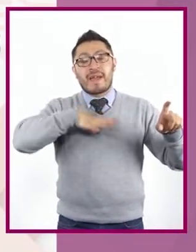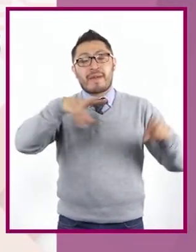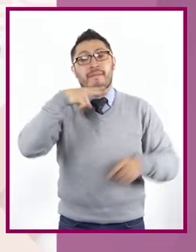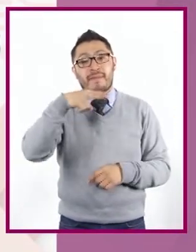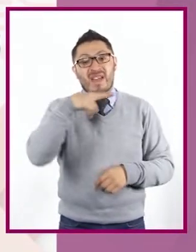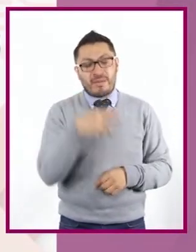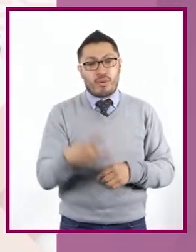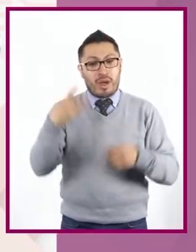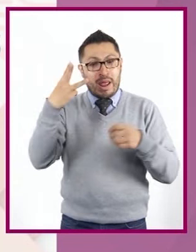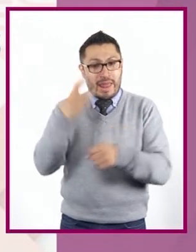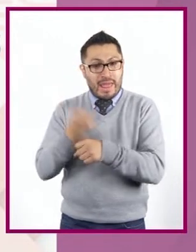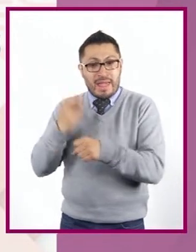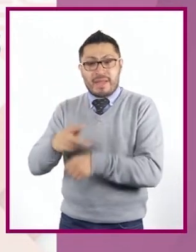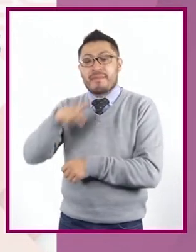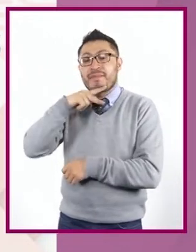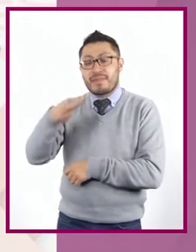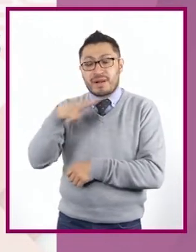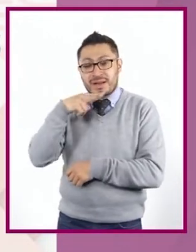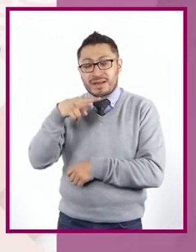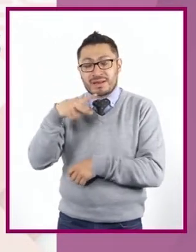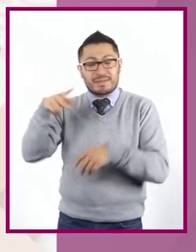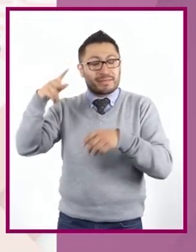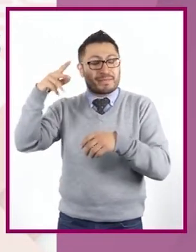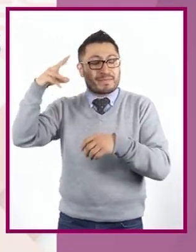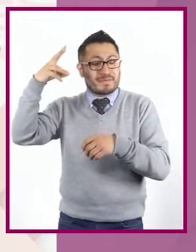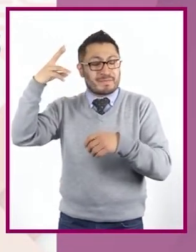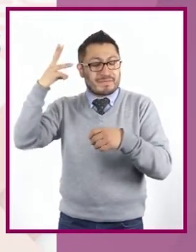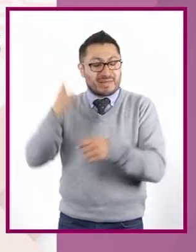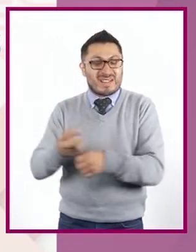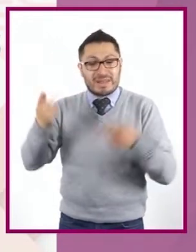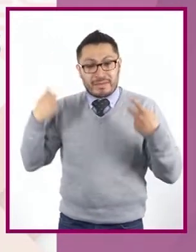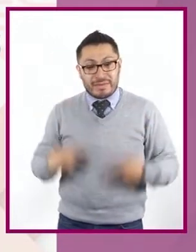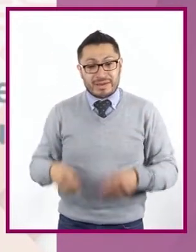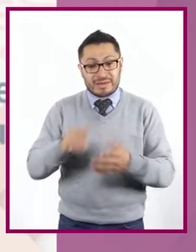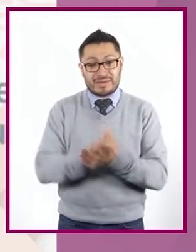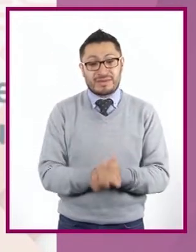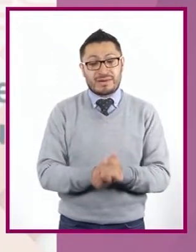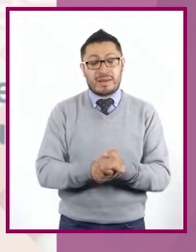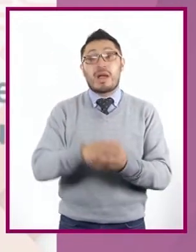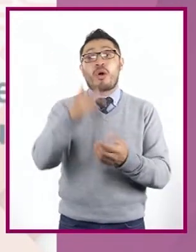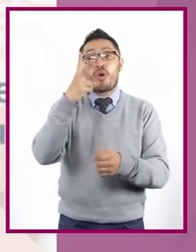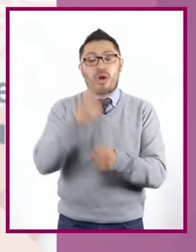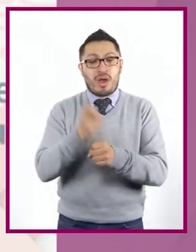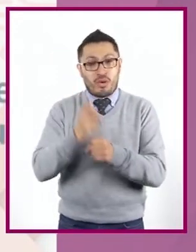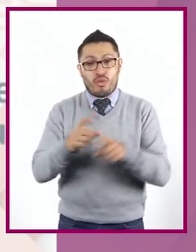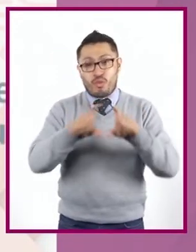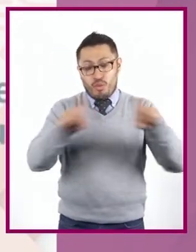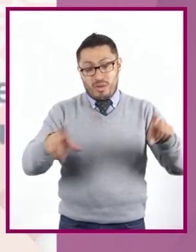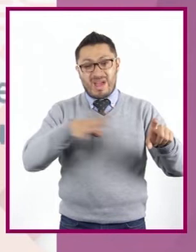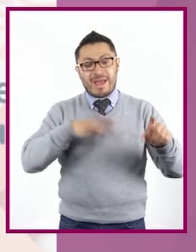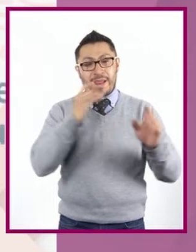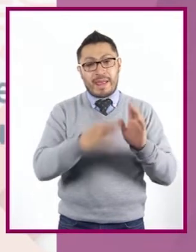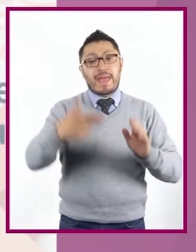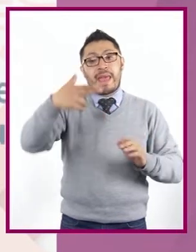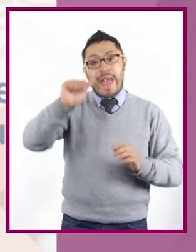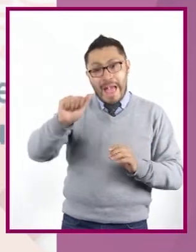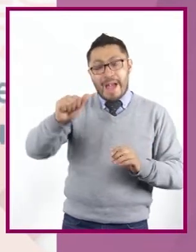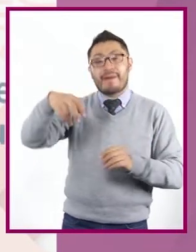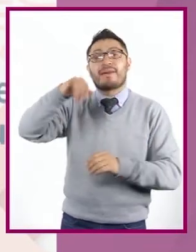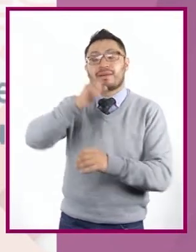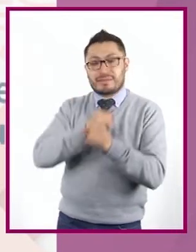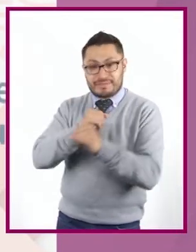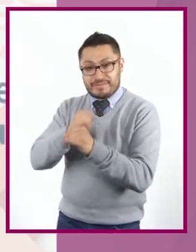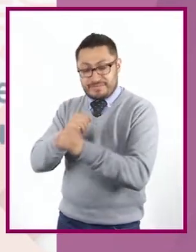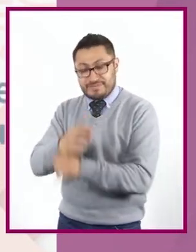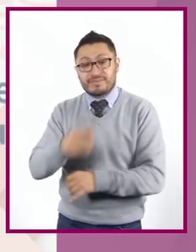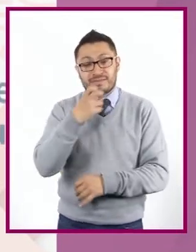en tercera persona del singular, ha aislado. O en el segundo párrafo, donde se lee ha investigado, pues hace